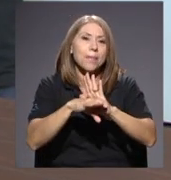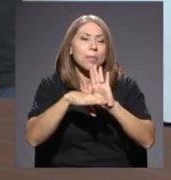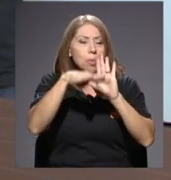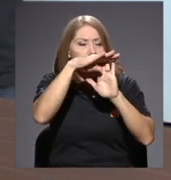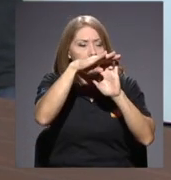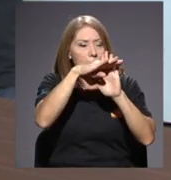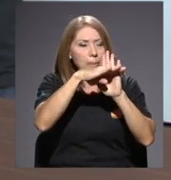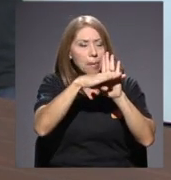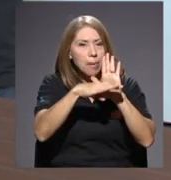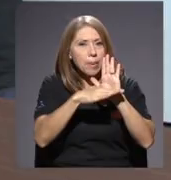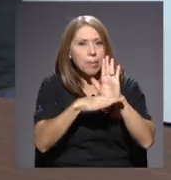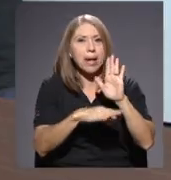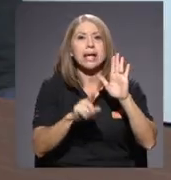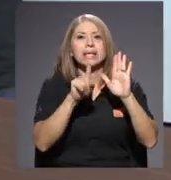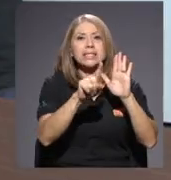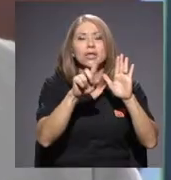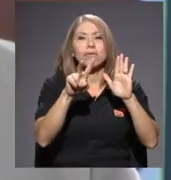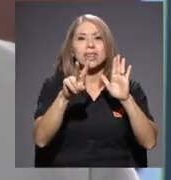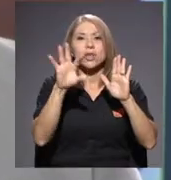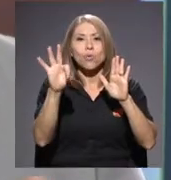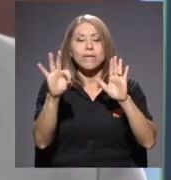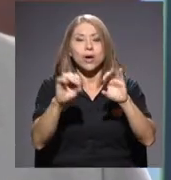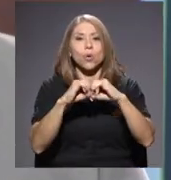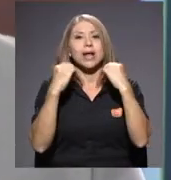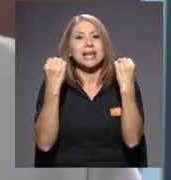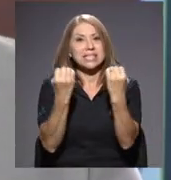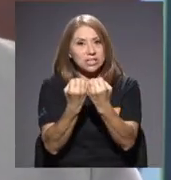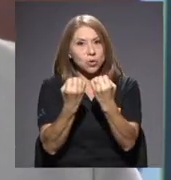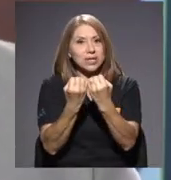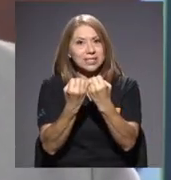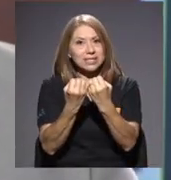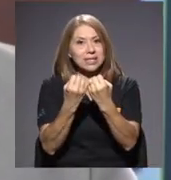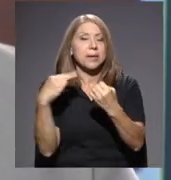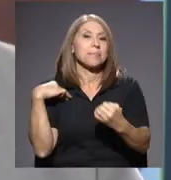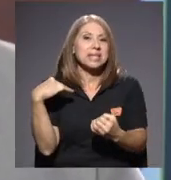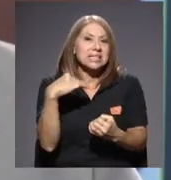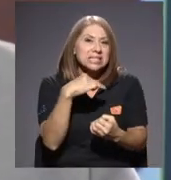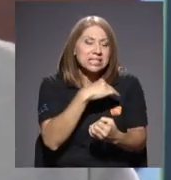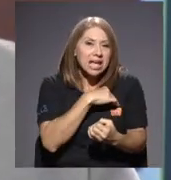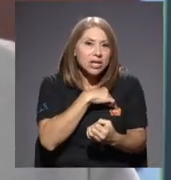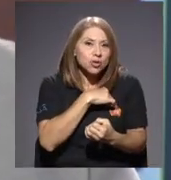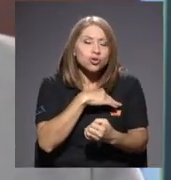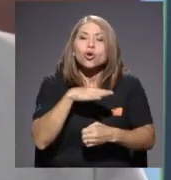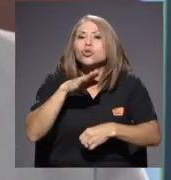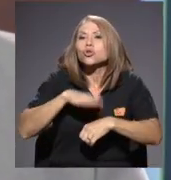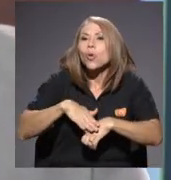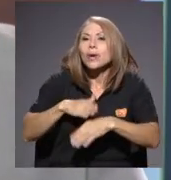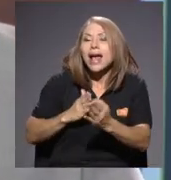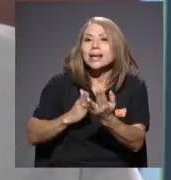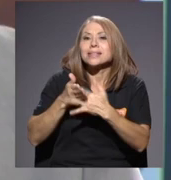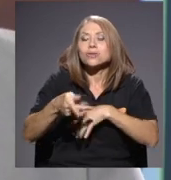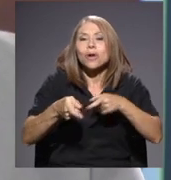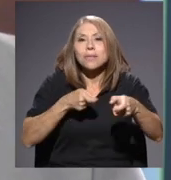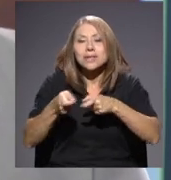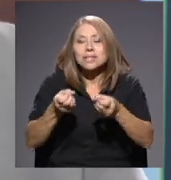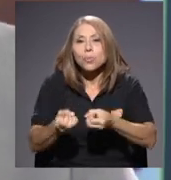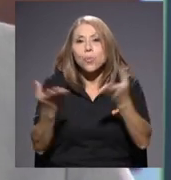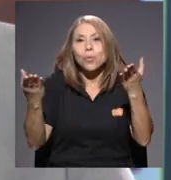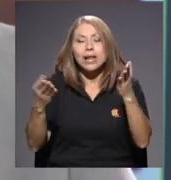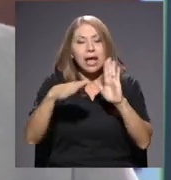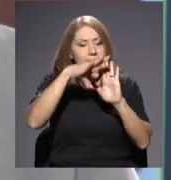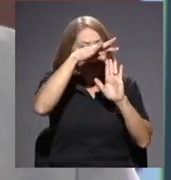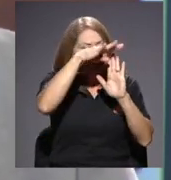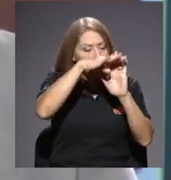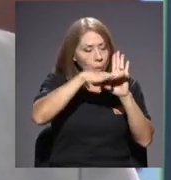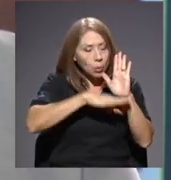129 organizaciones, en este caso ministerios, que hacen un análisis exhaustivo del acceso a la administración pública, 60 están